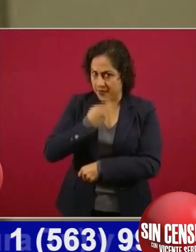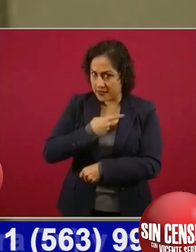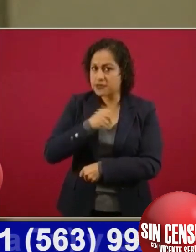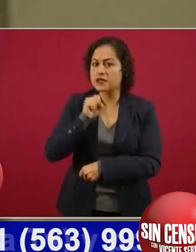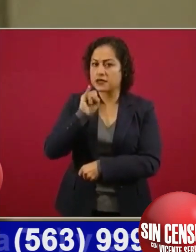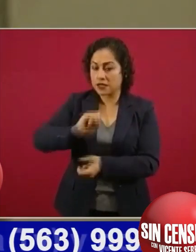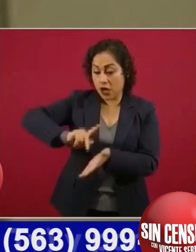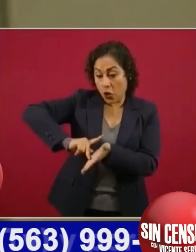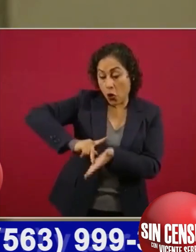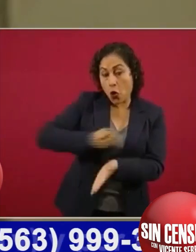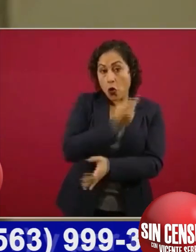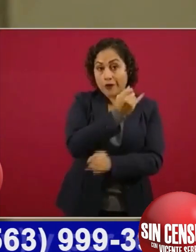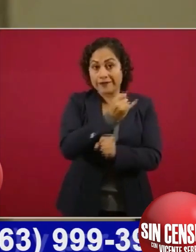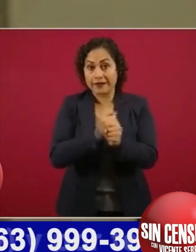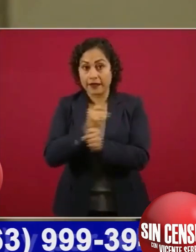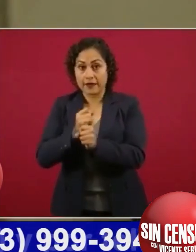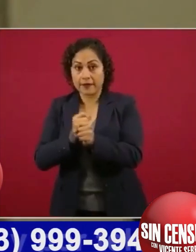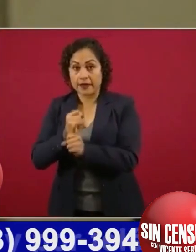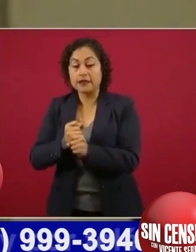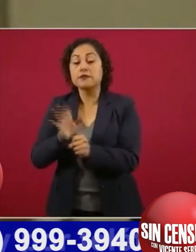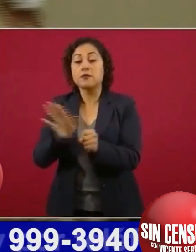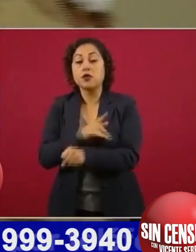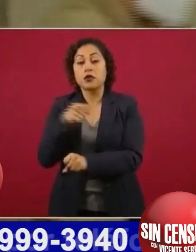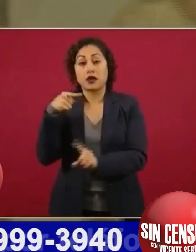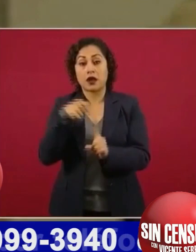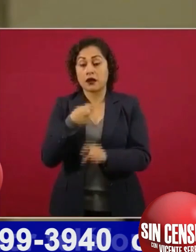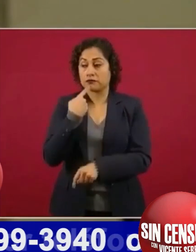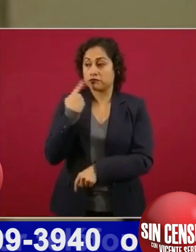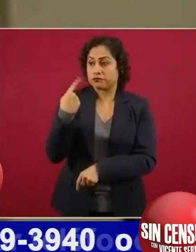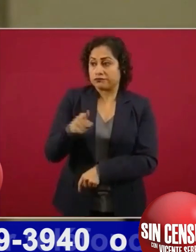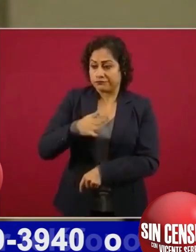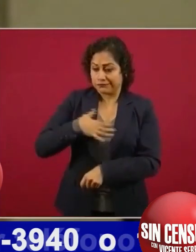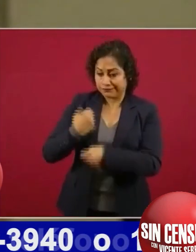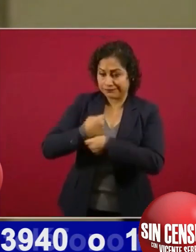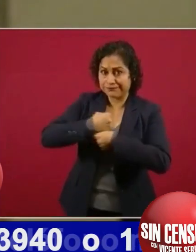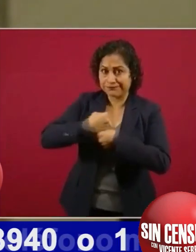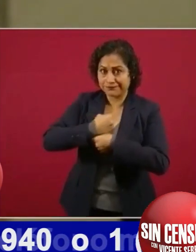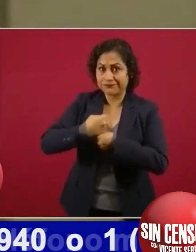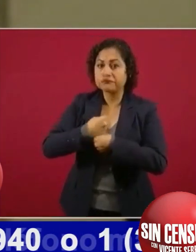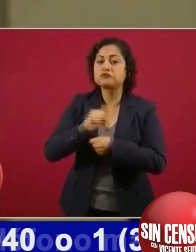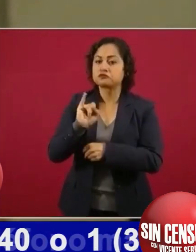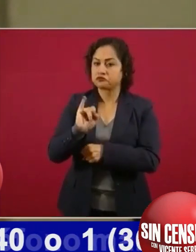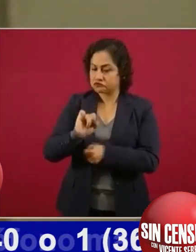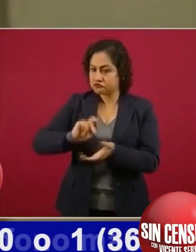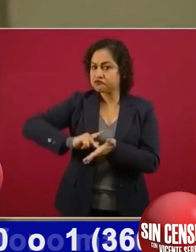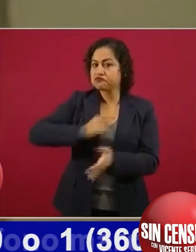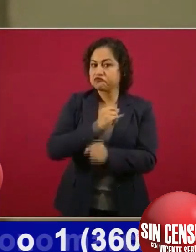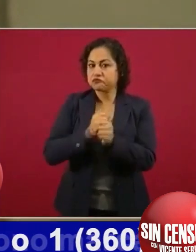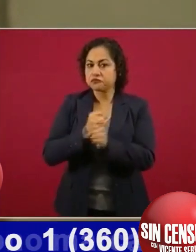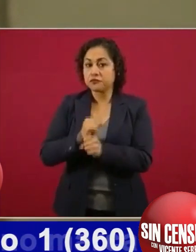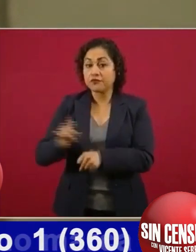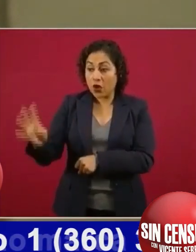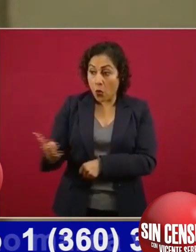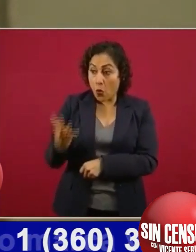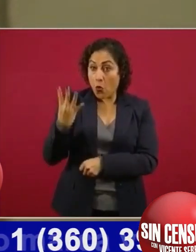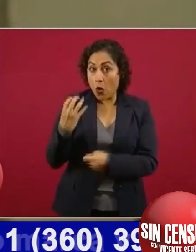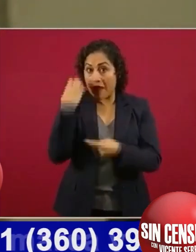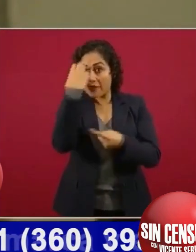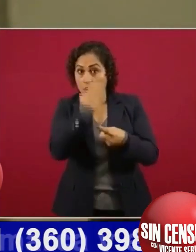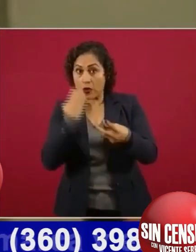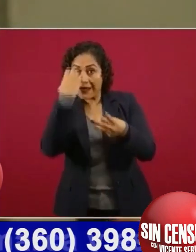que se investigara la tortura que él denunció y que después de 4 protocolos de Estambul que le han